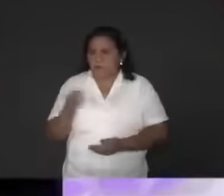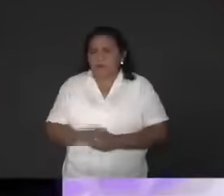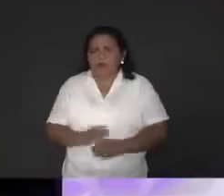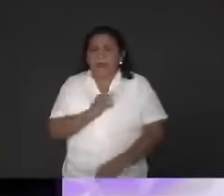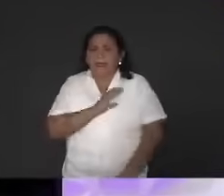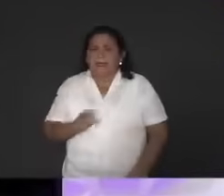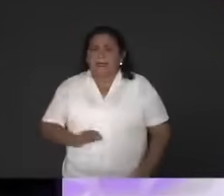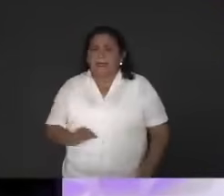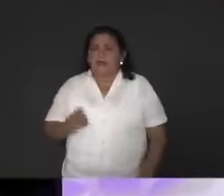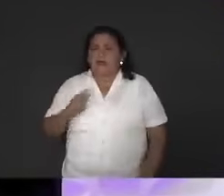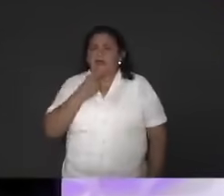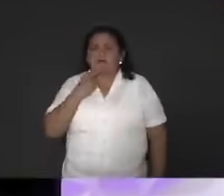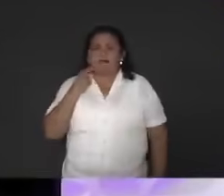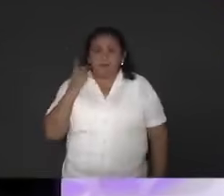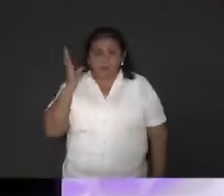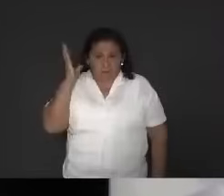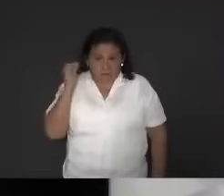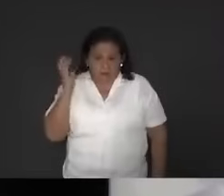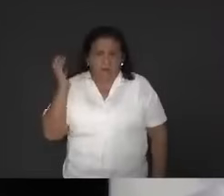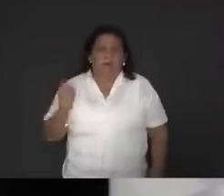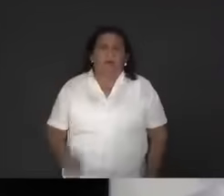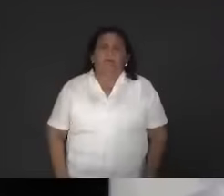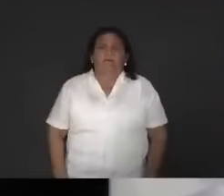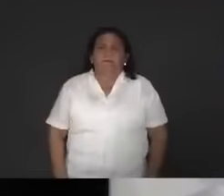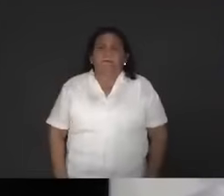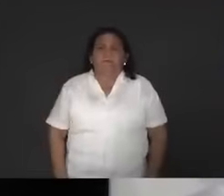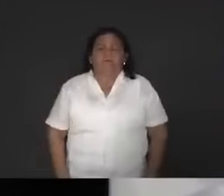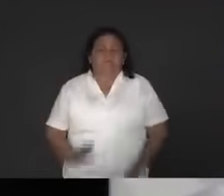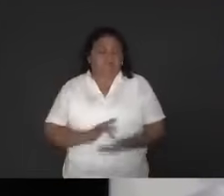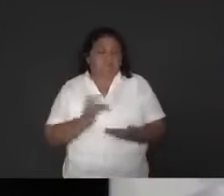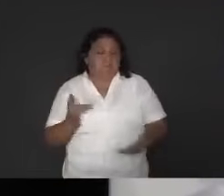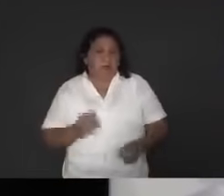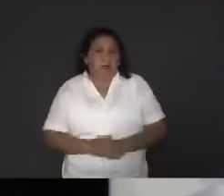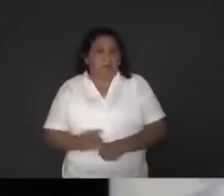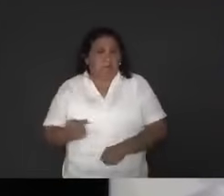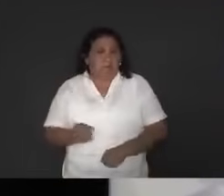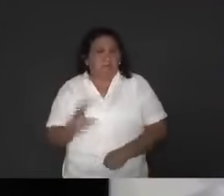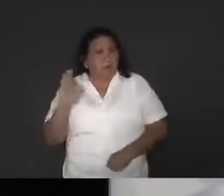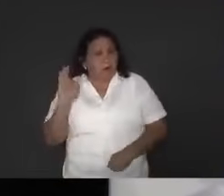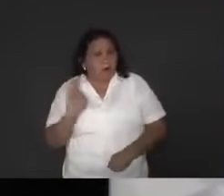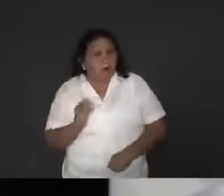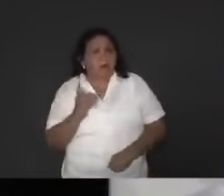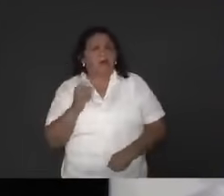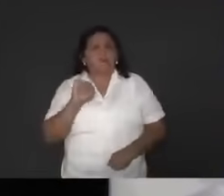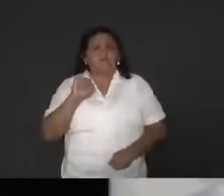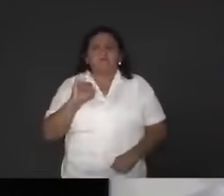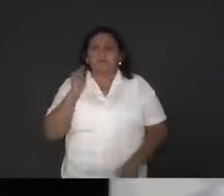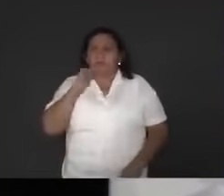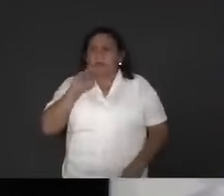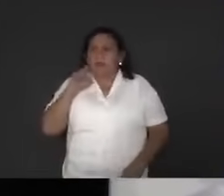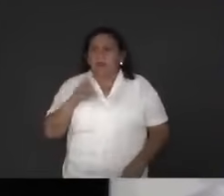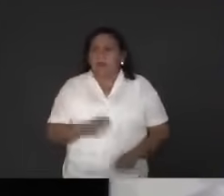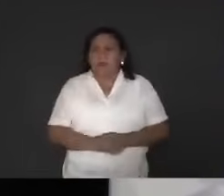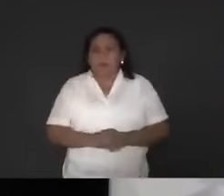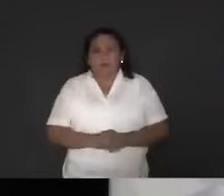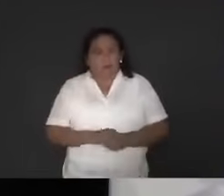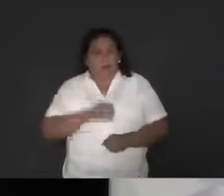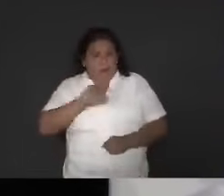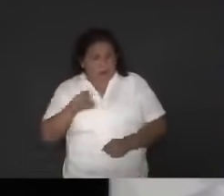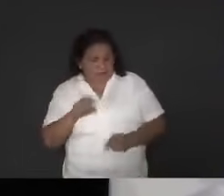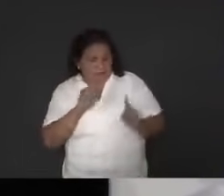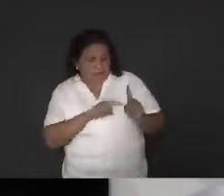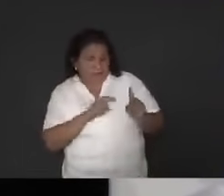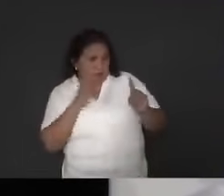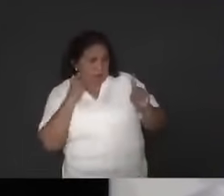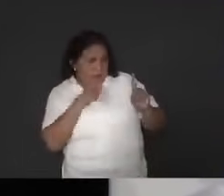Renán Alberto Barrera Concha. Lo escuchamos. Muchas gracias. Afortunadamente siempre hay un tuit. Este es Joaquín Díaz